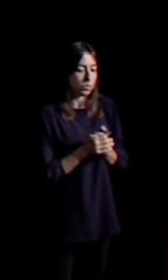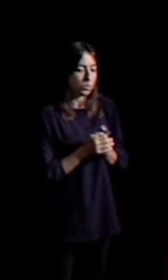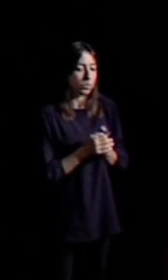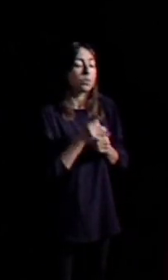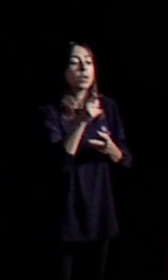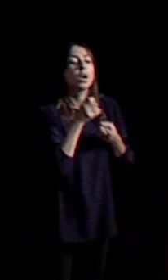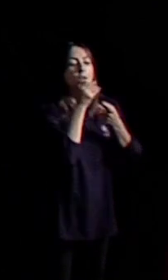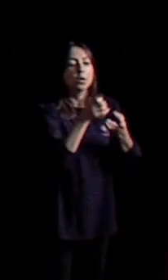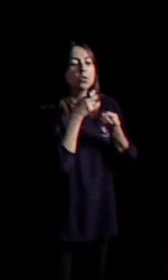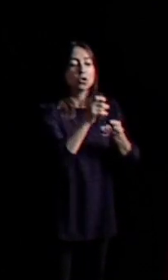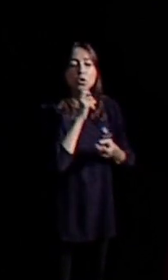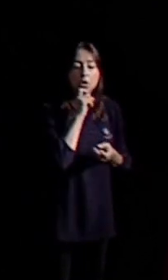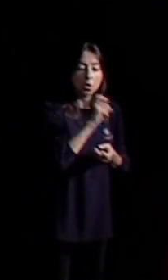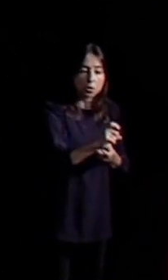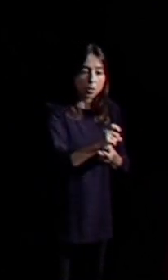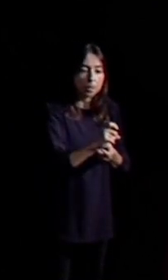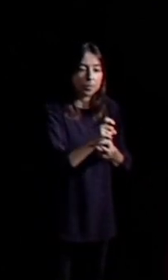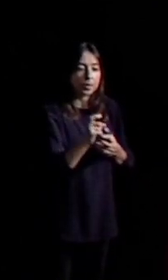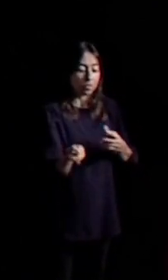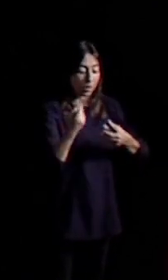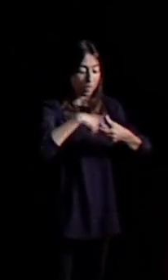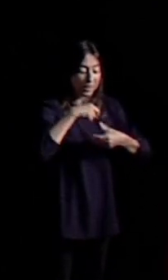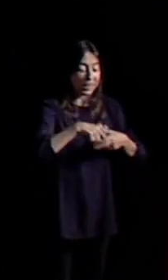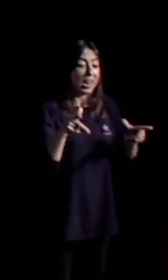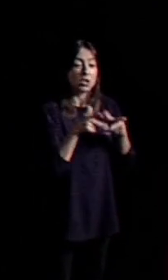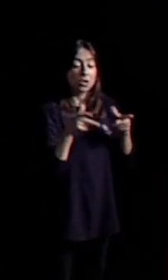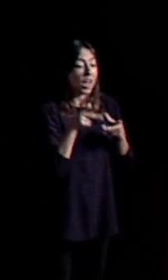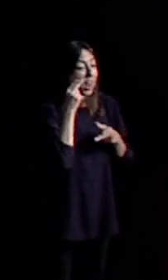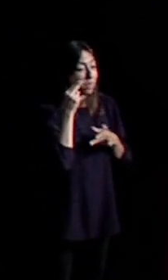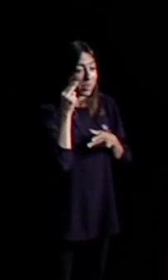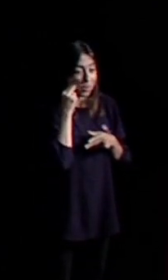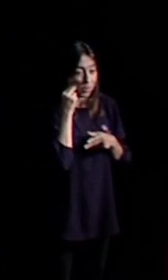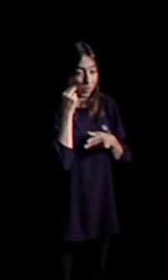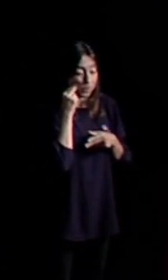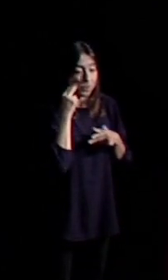El discurso de odio forma parte de la sociedad del miedo, ¿no?